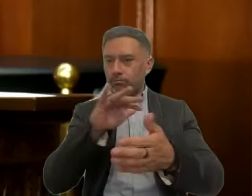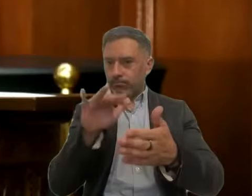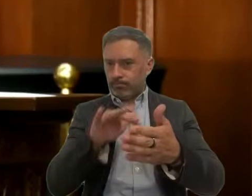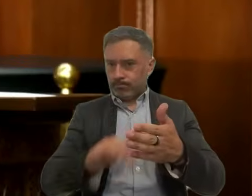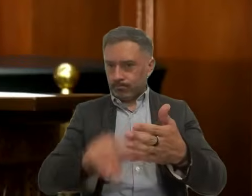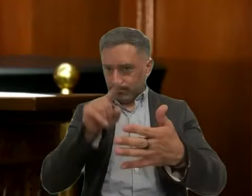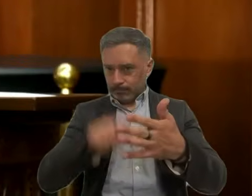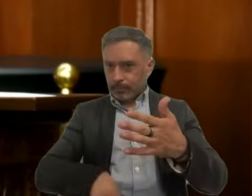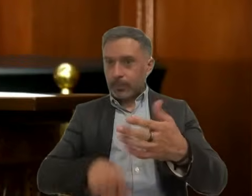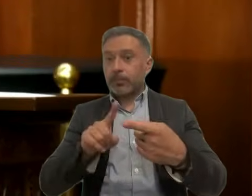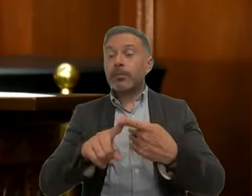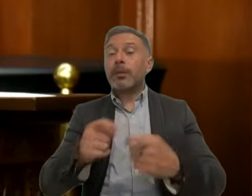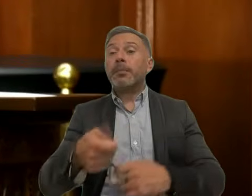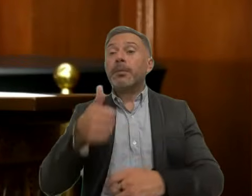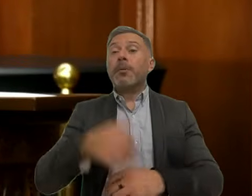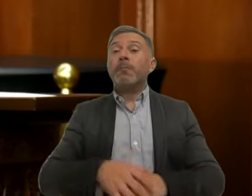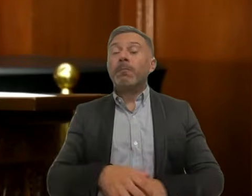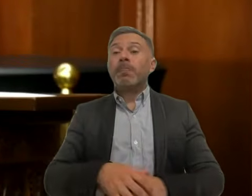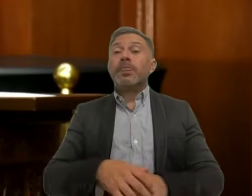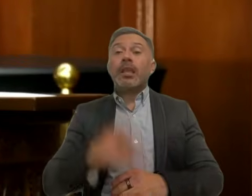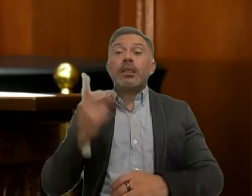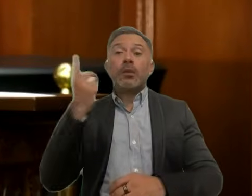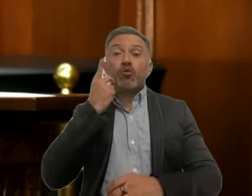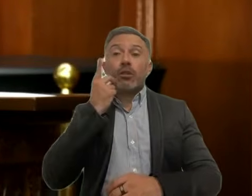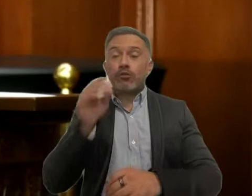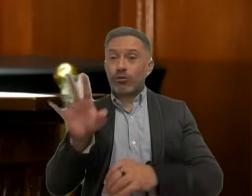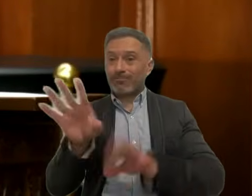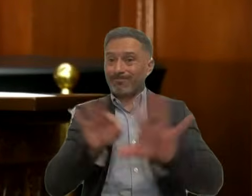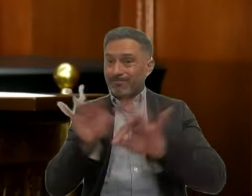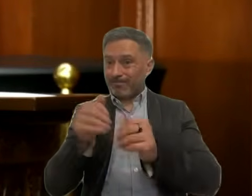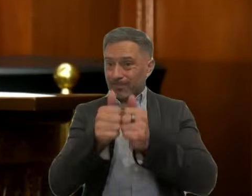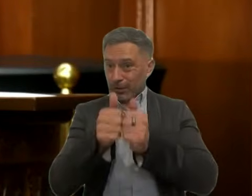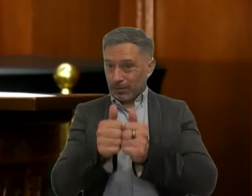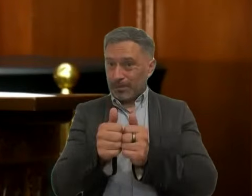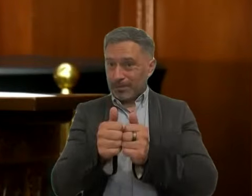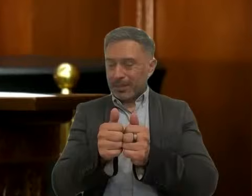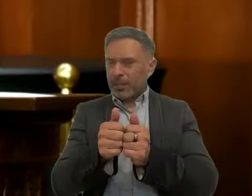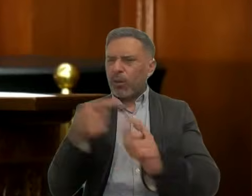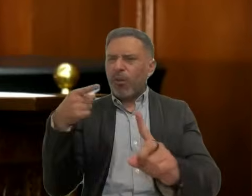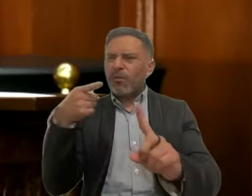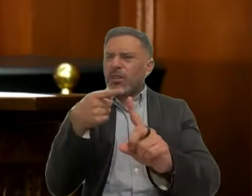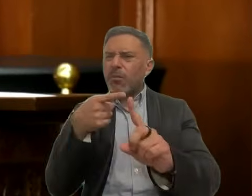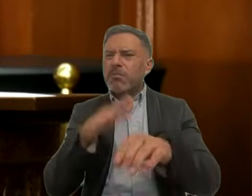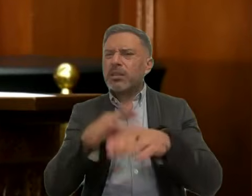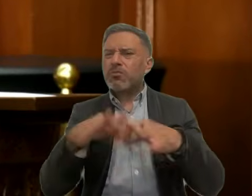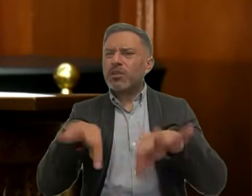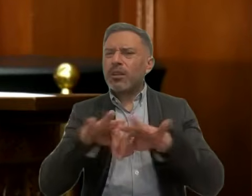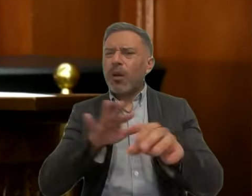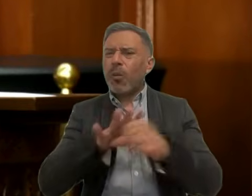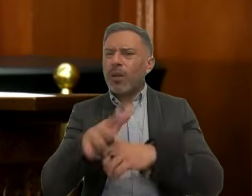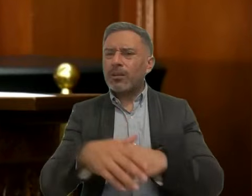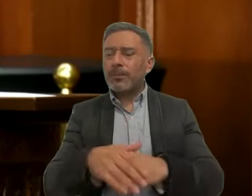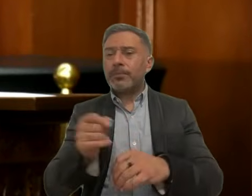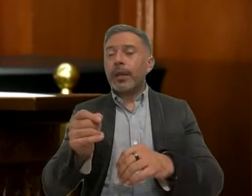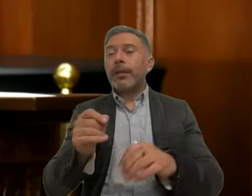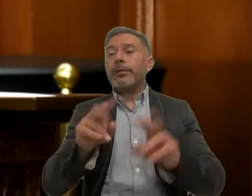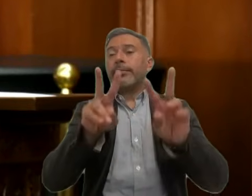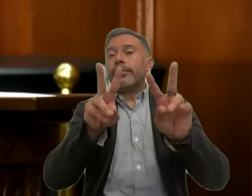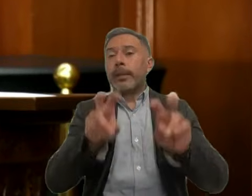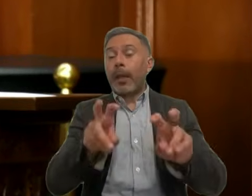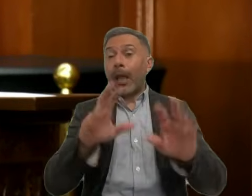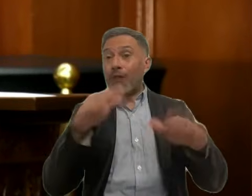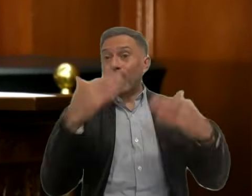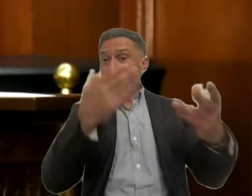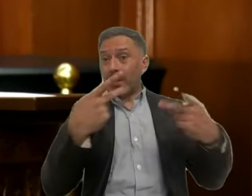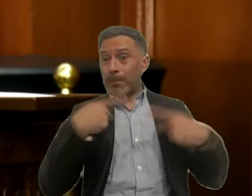de las tareas principales de la Diputación Permanente consiste en garantizar la atención oportuna de los asuntos de interés